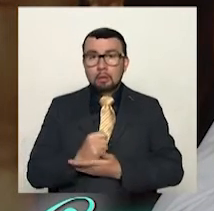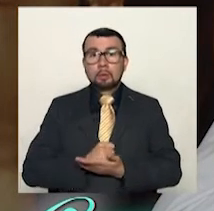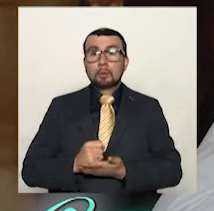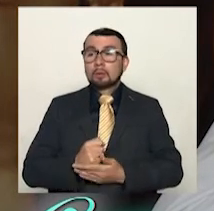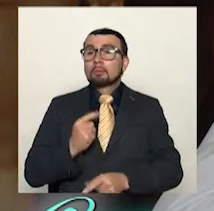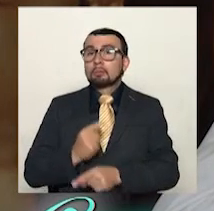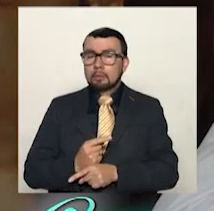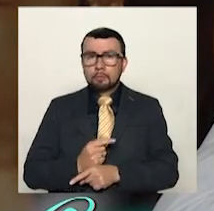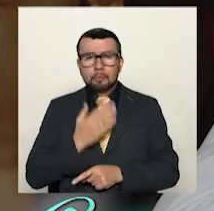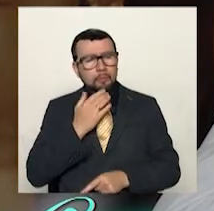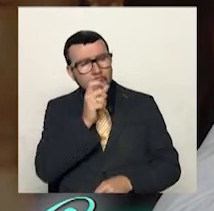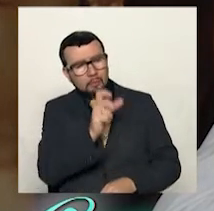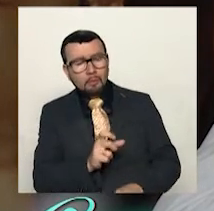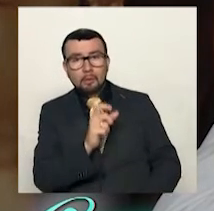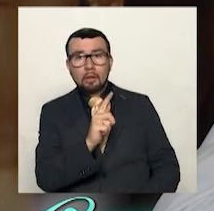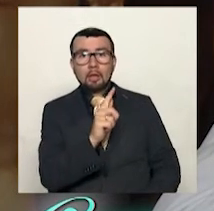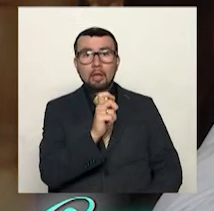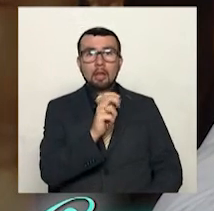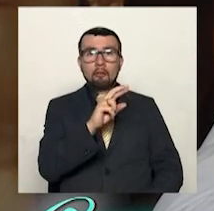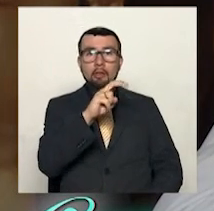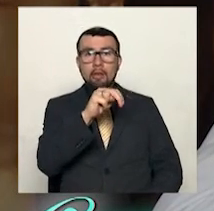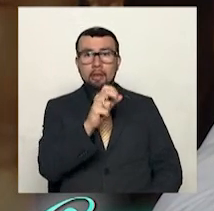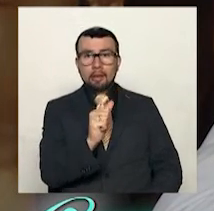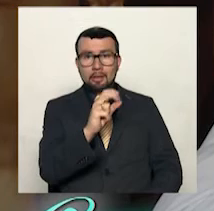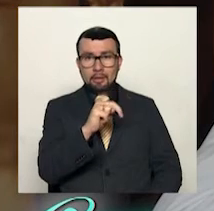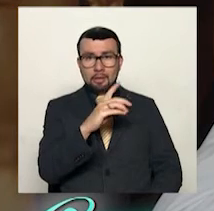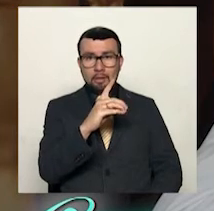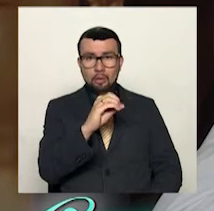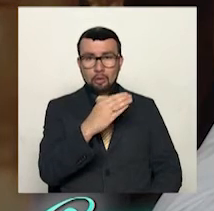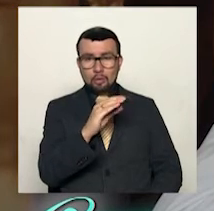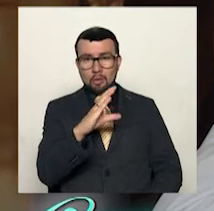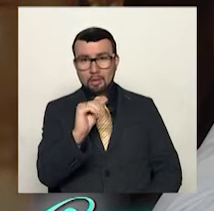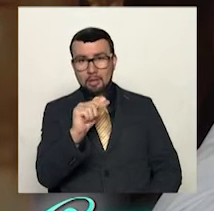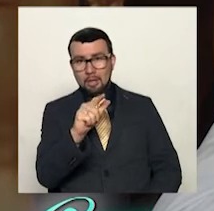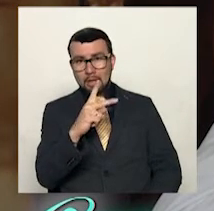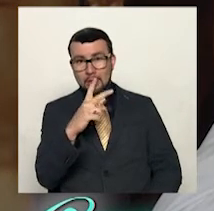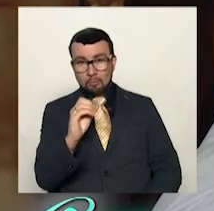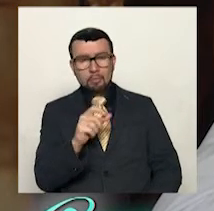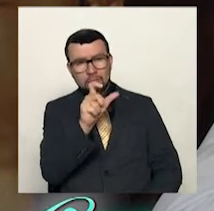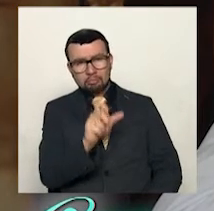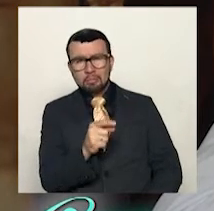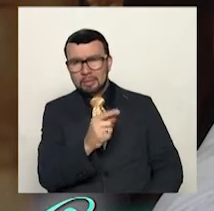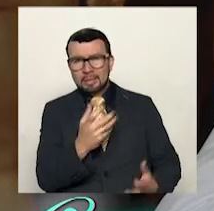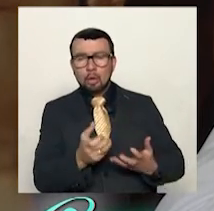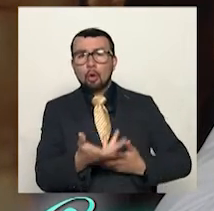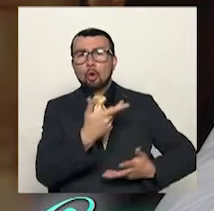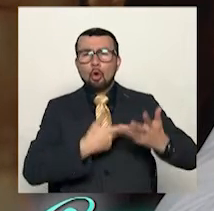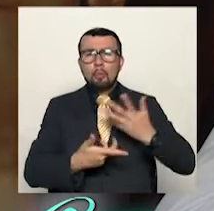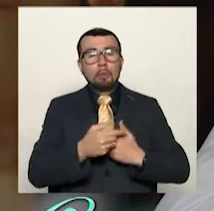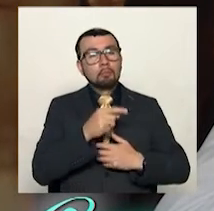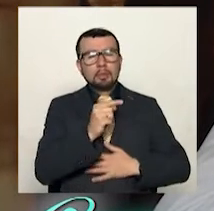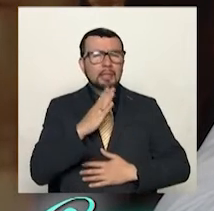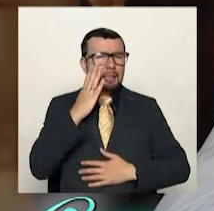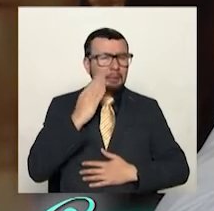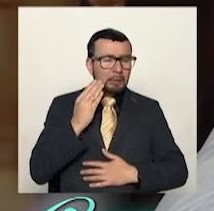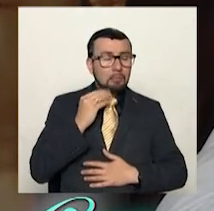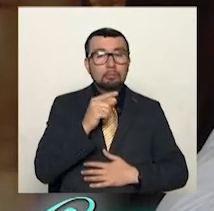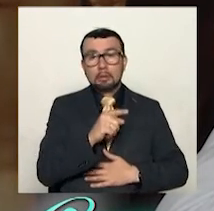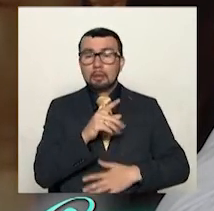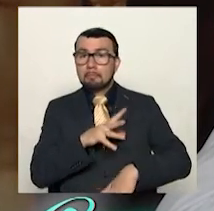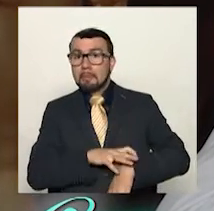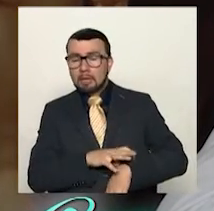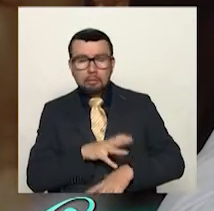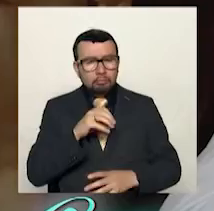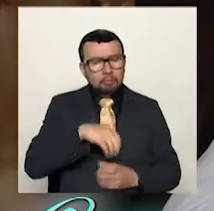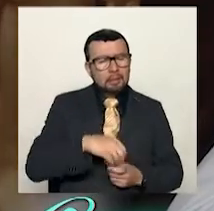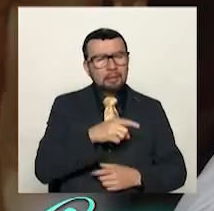Fernando Calvo escuchaba hoy el programa que hacíamos en radio, y por eso yo quiero que él también comparta toda esa experiencia médica con este síntoma